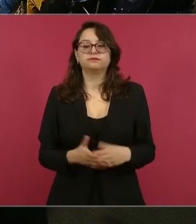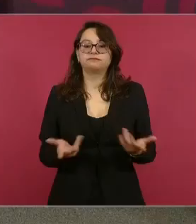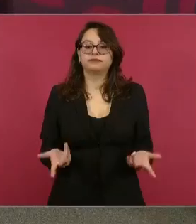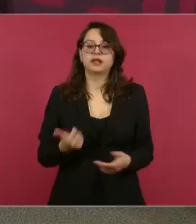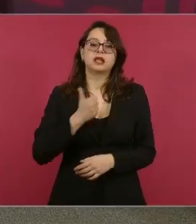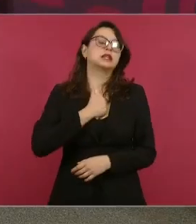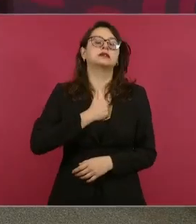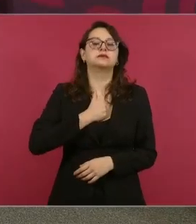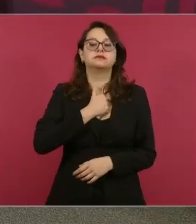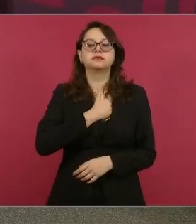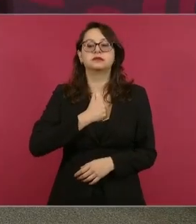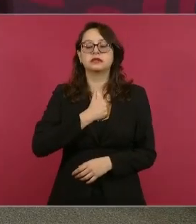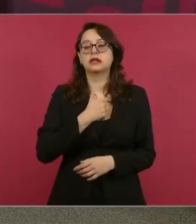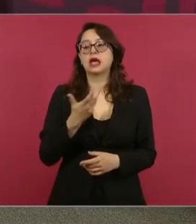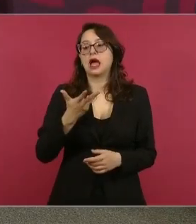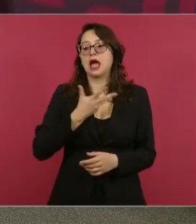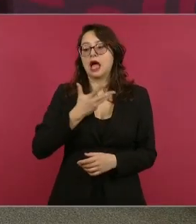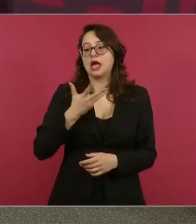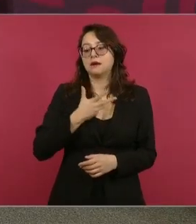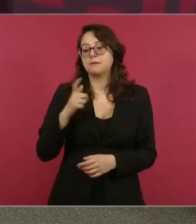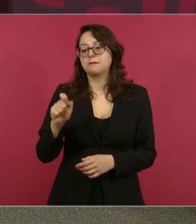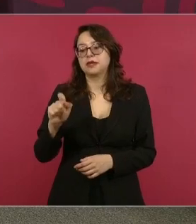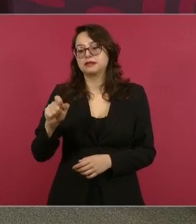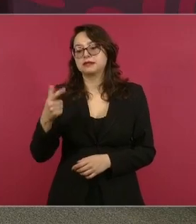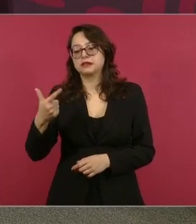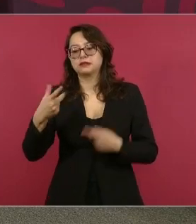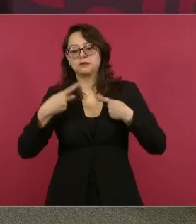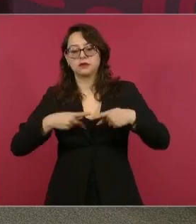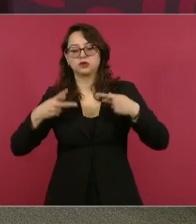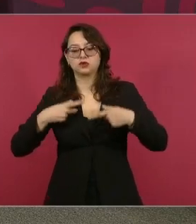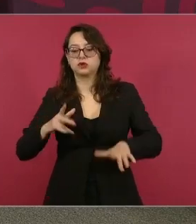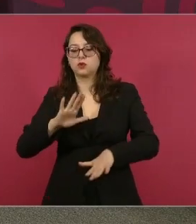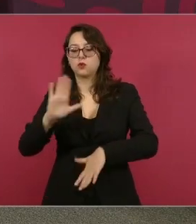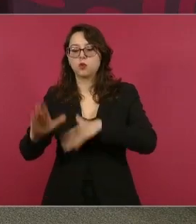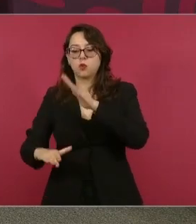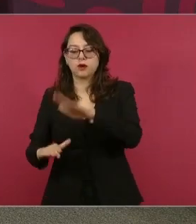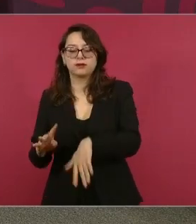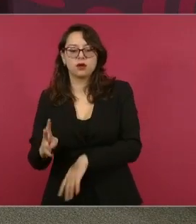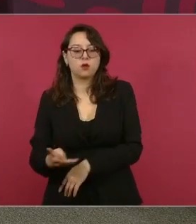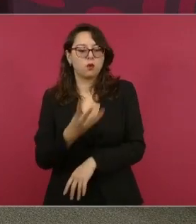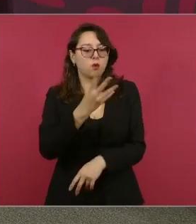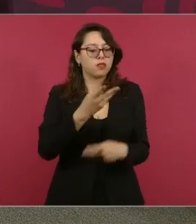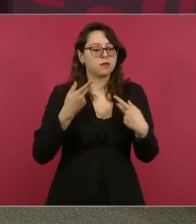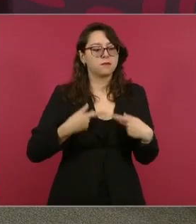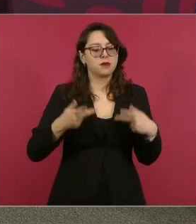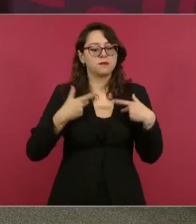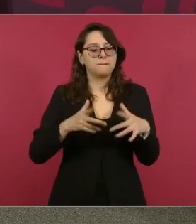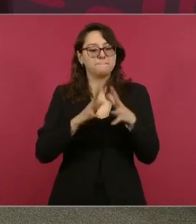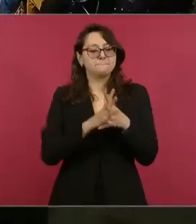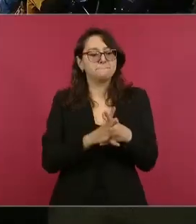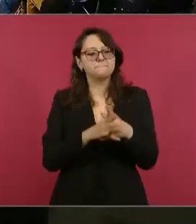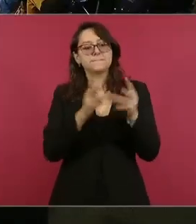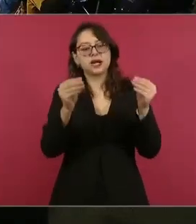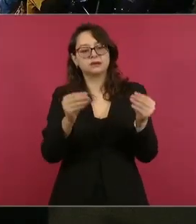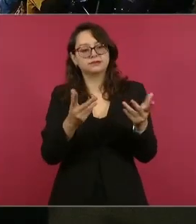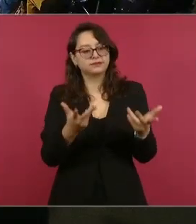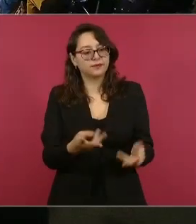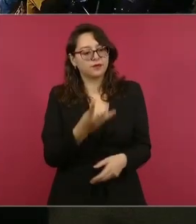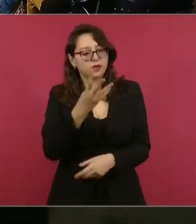4 desaparecidos. Se continúa trabajando en la búsqueda de ellos, se continúa